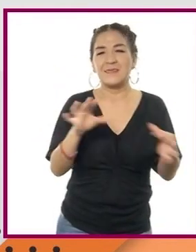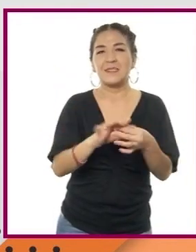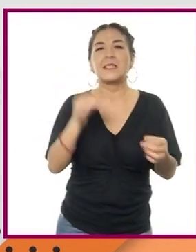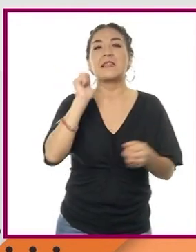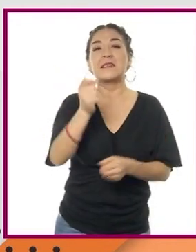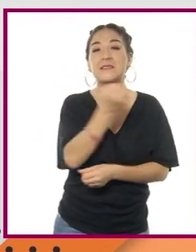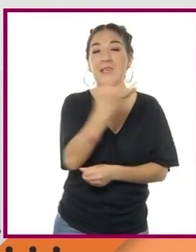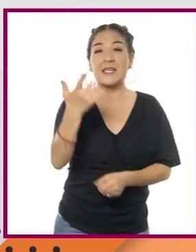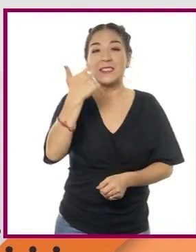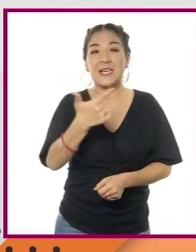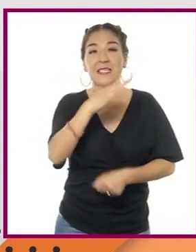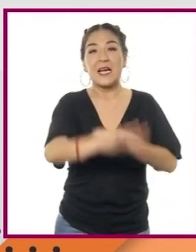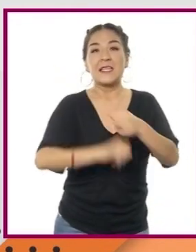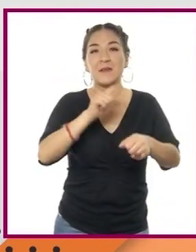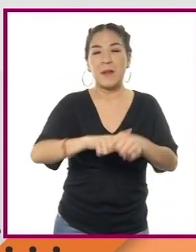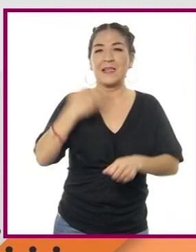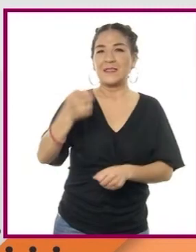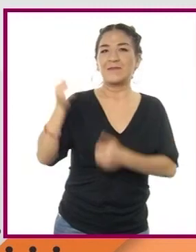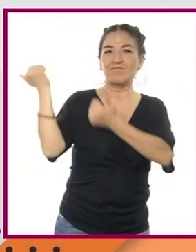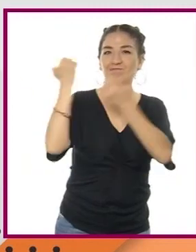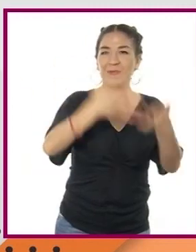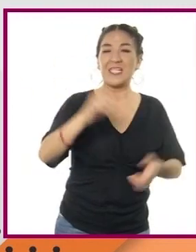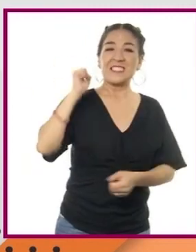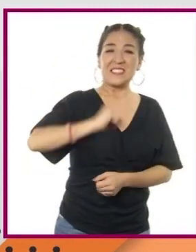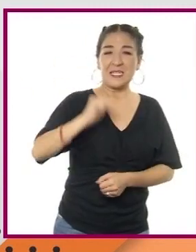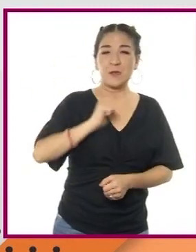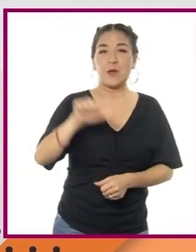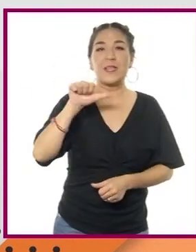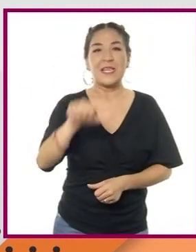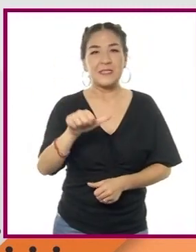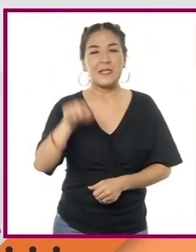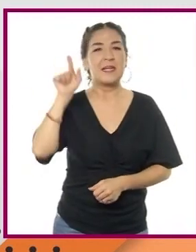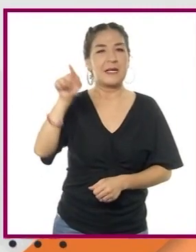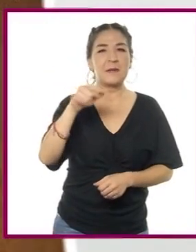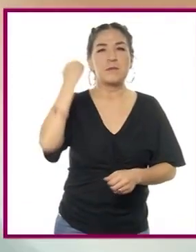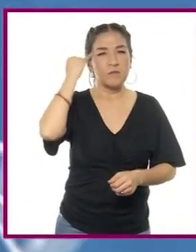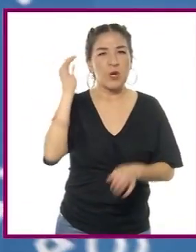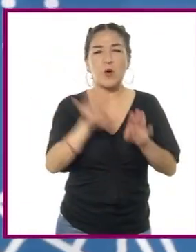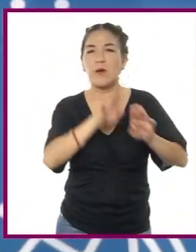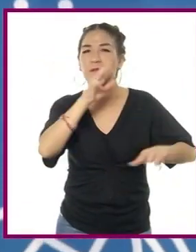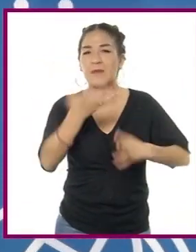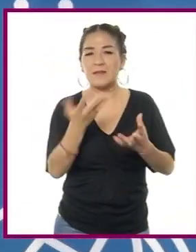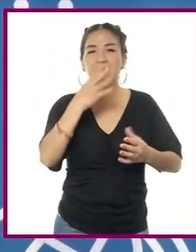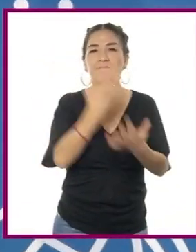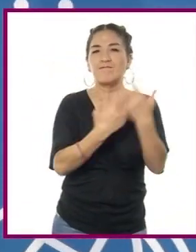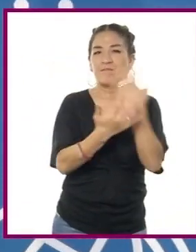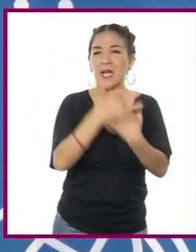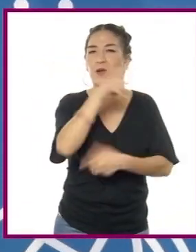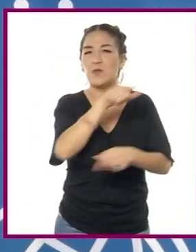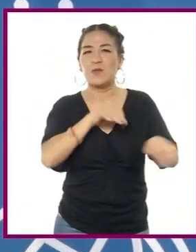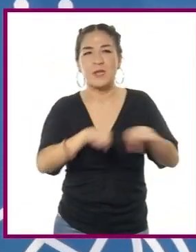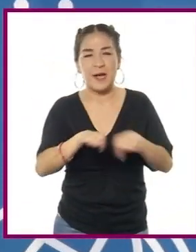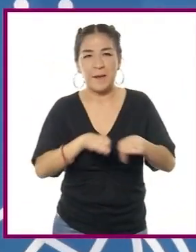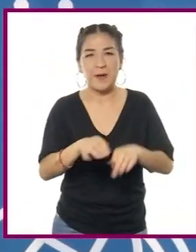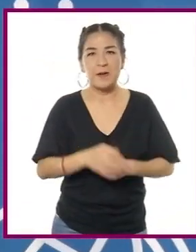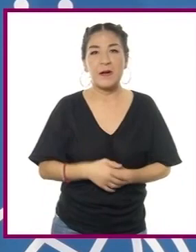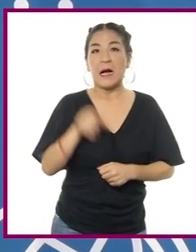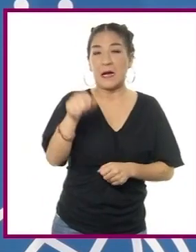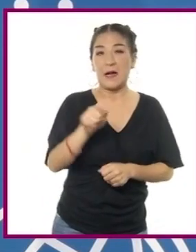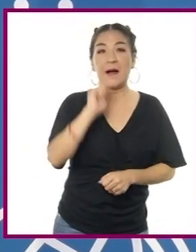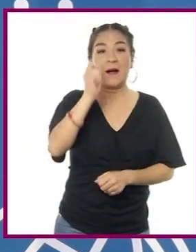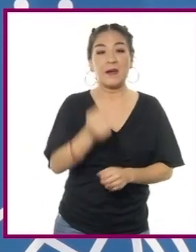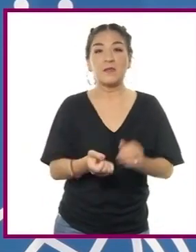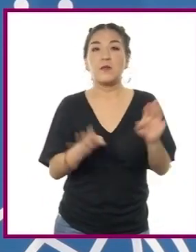7 animales del siglo XVI hechas por los mismos indígenas. Tengamos en cuenta que no solo llegaron